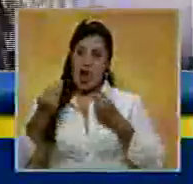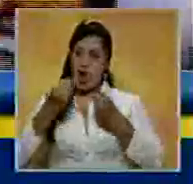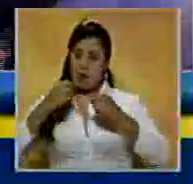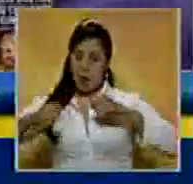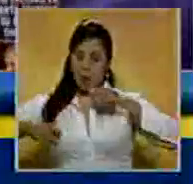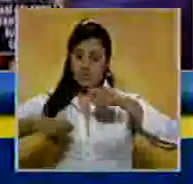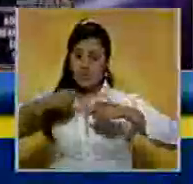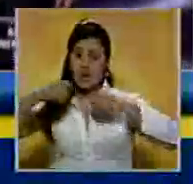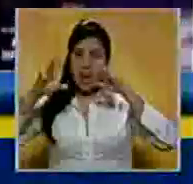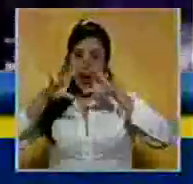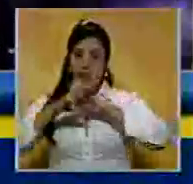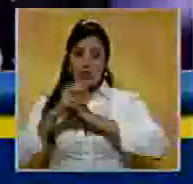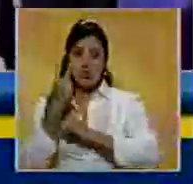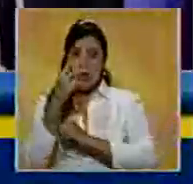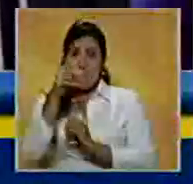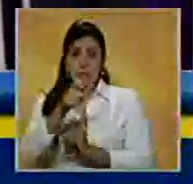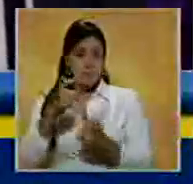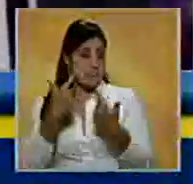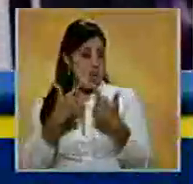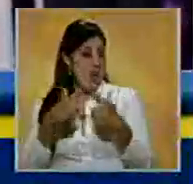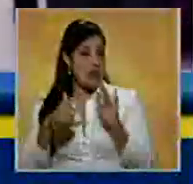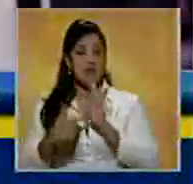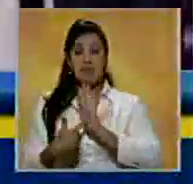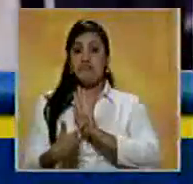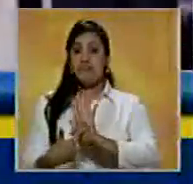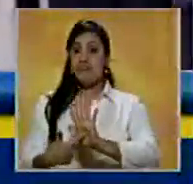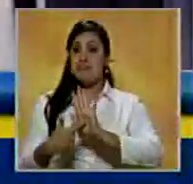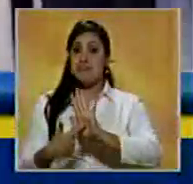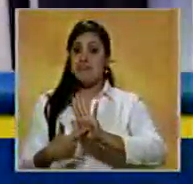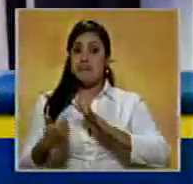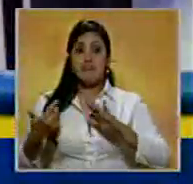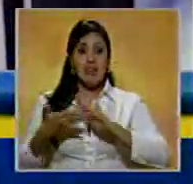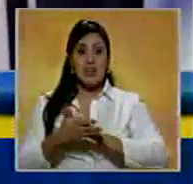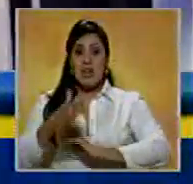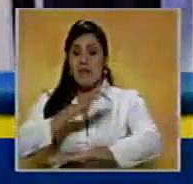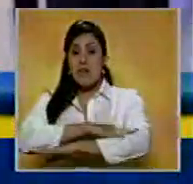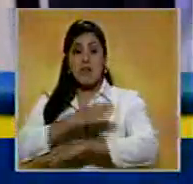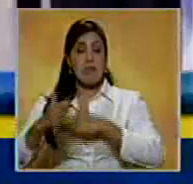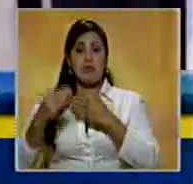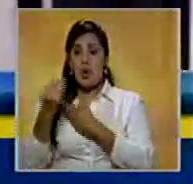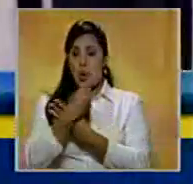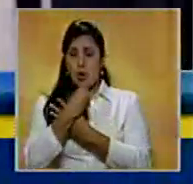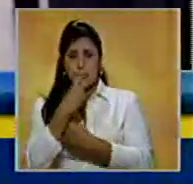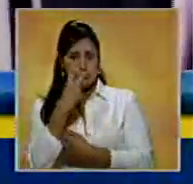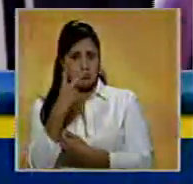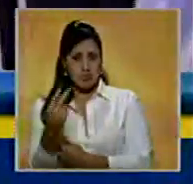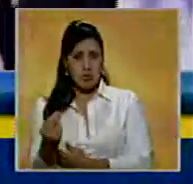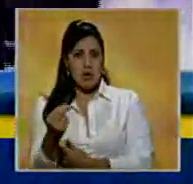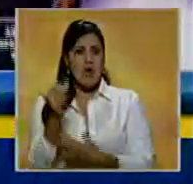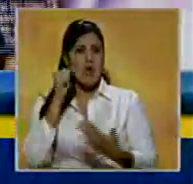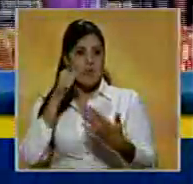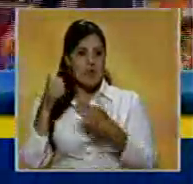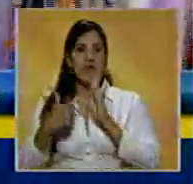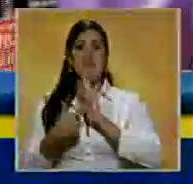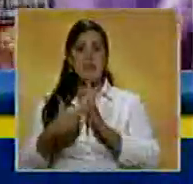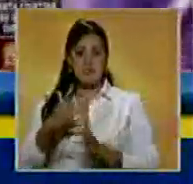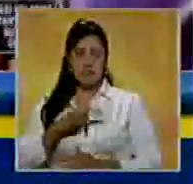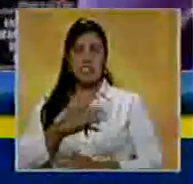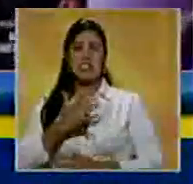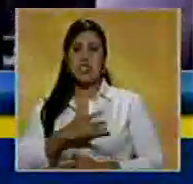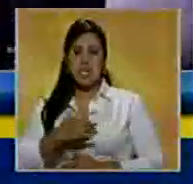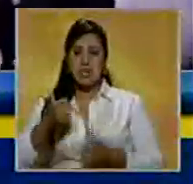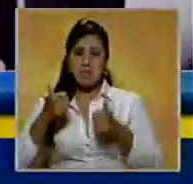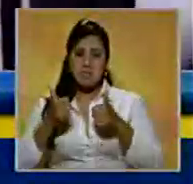cena, como dos personas libres que demuestran con su actitud que no se van a esconder. Vargas Llosa aclaró su